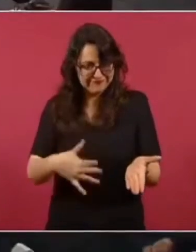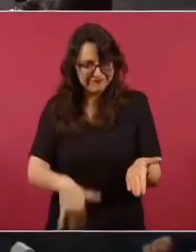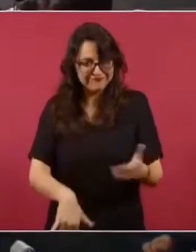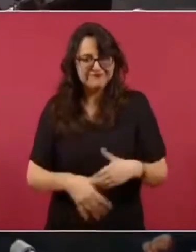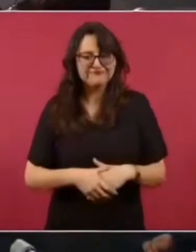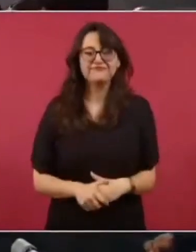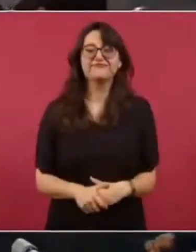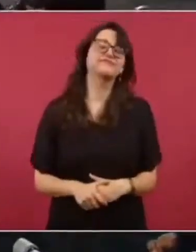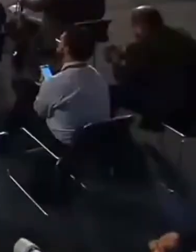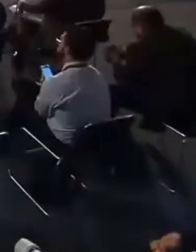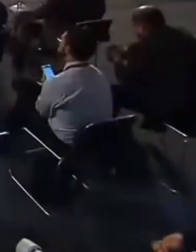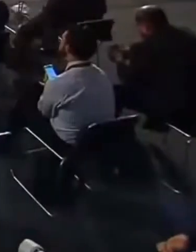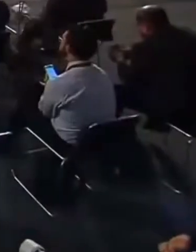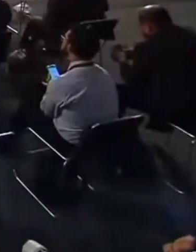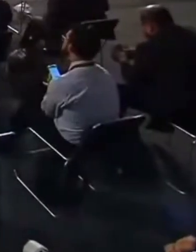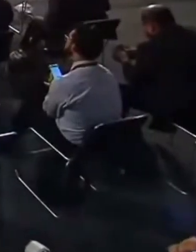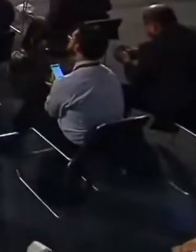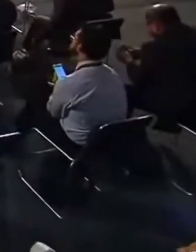Dicen,